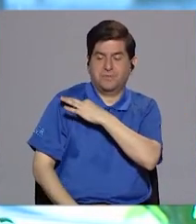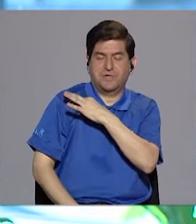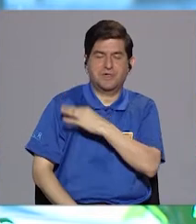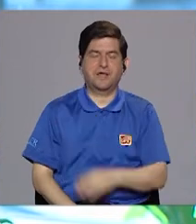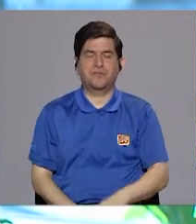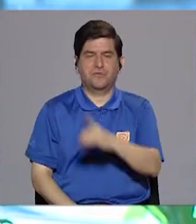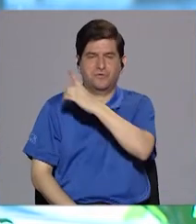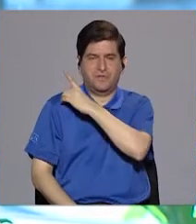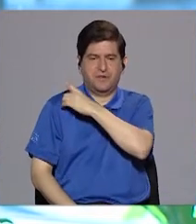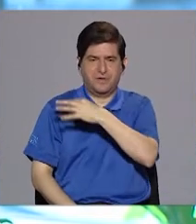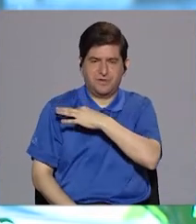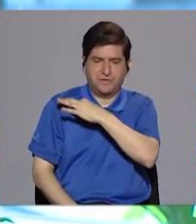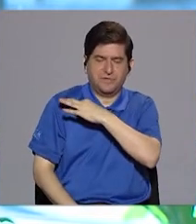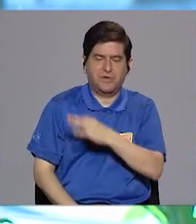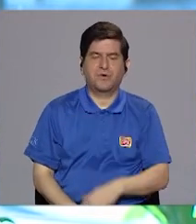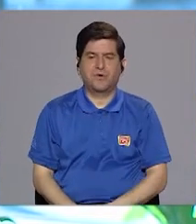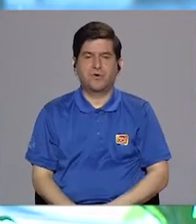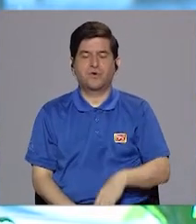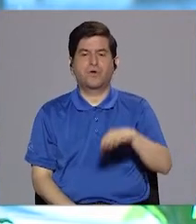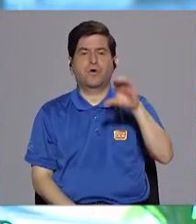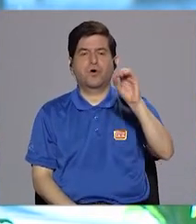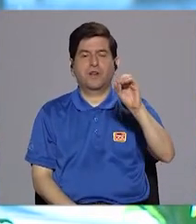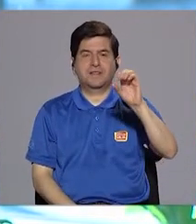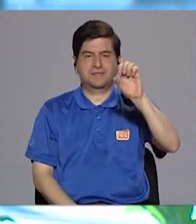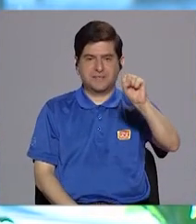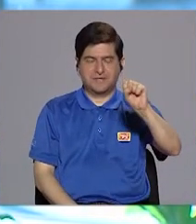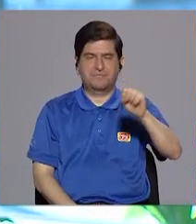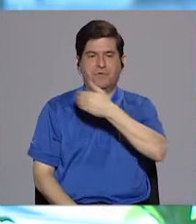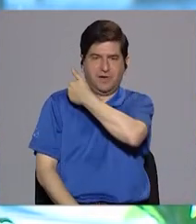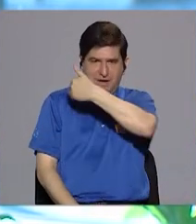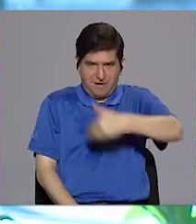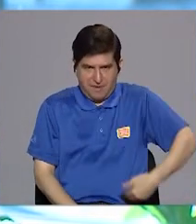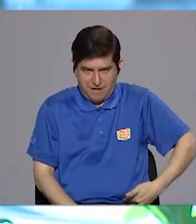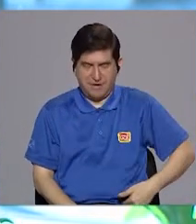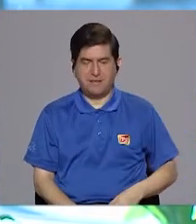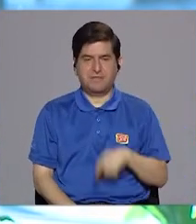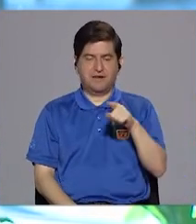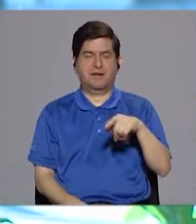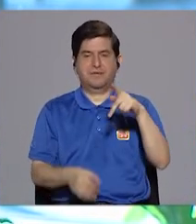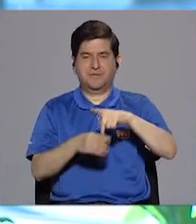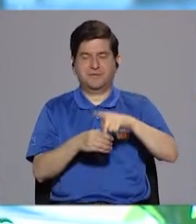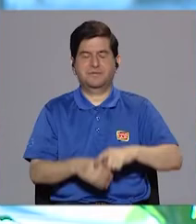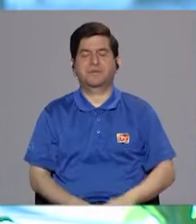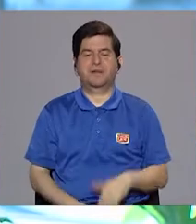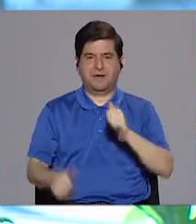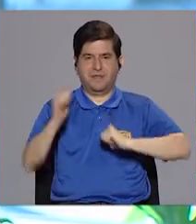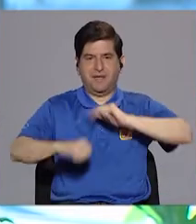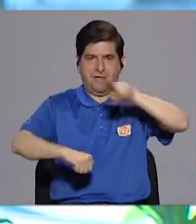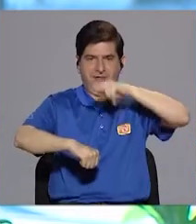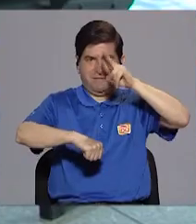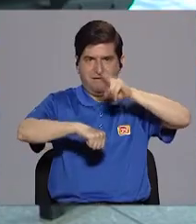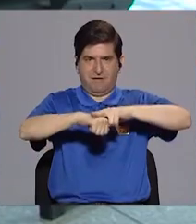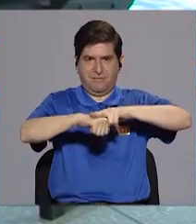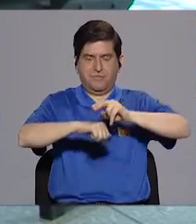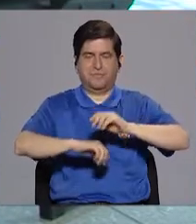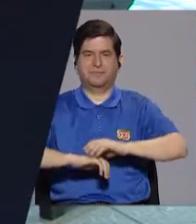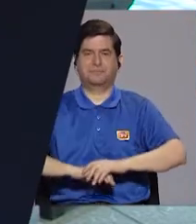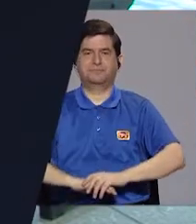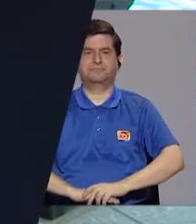director invitado de la Orquesta Sinfónica de Heredia, que estará casualmente en el Teatro Nacional.